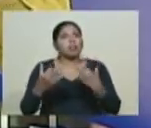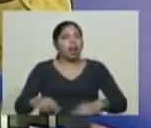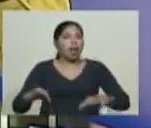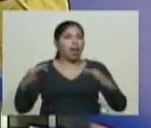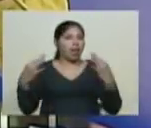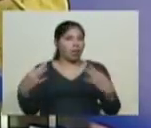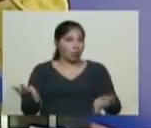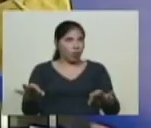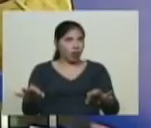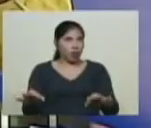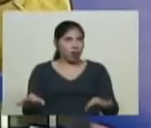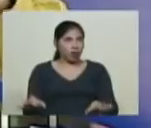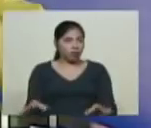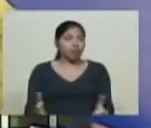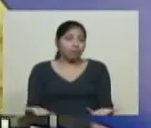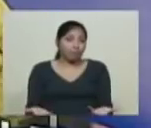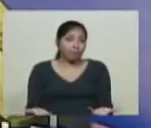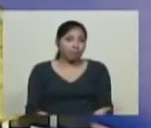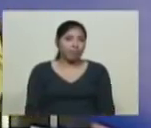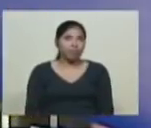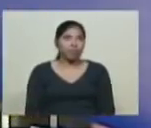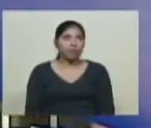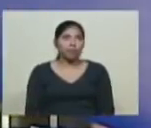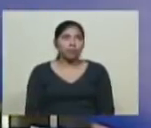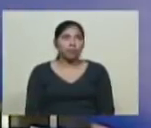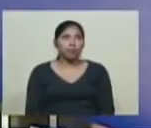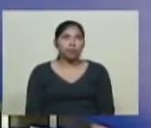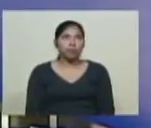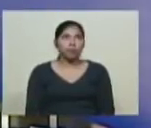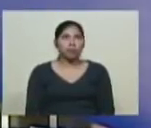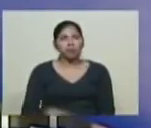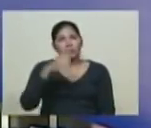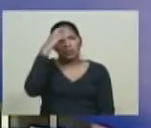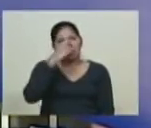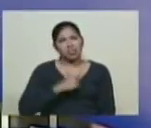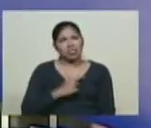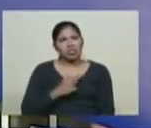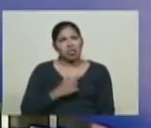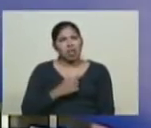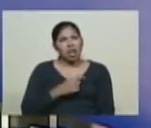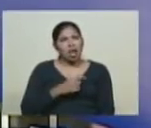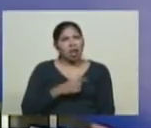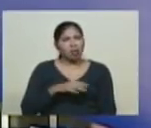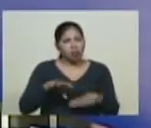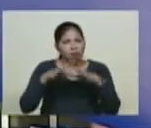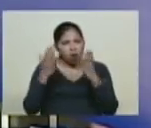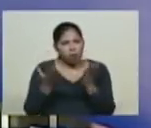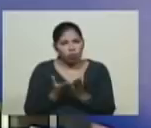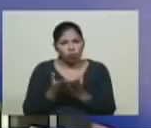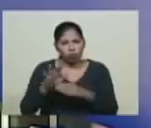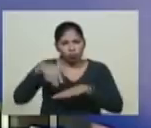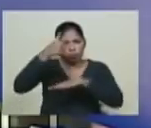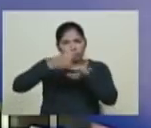Si no, no existiéramos nosotros. ¿Nuestra especie cuántos miles de años tiene sobre el planeta Tierra?